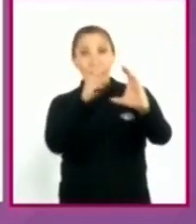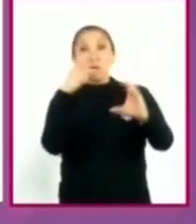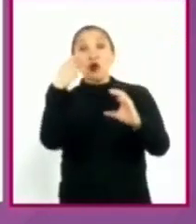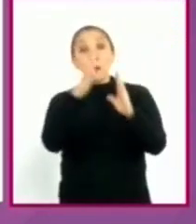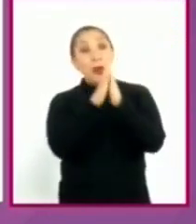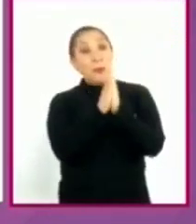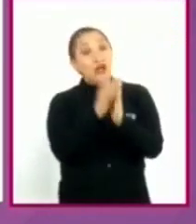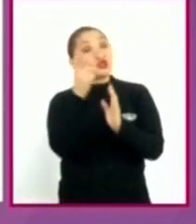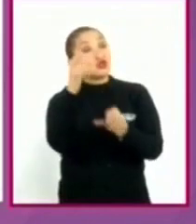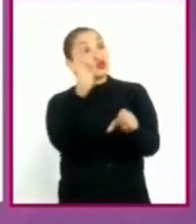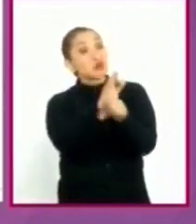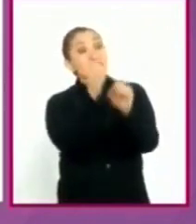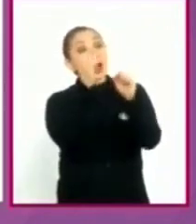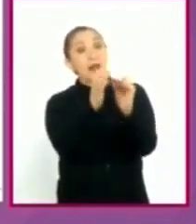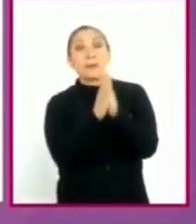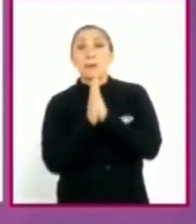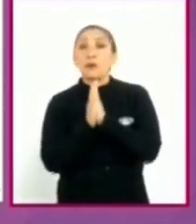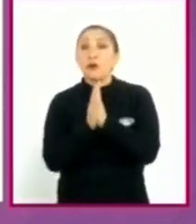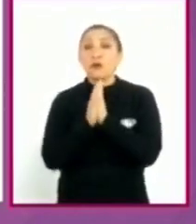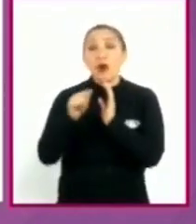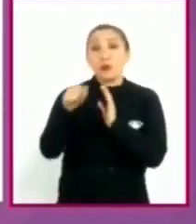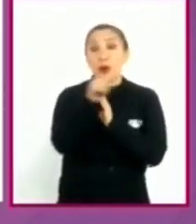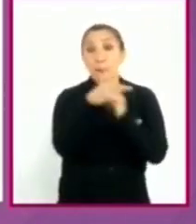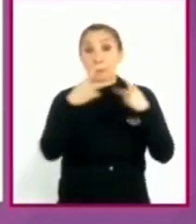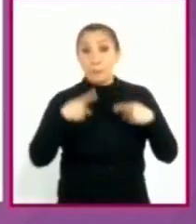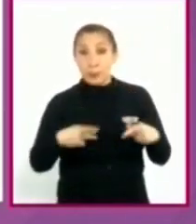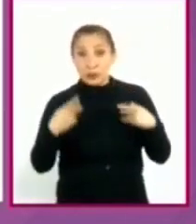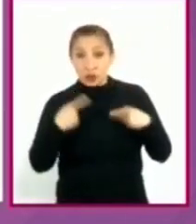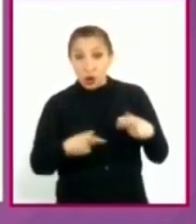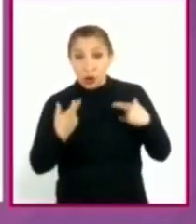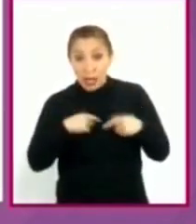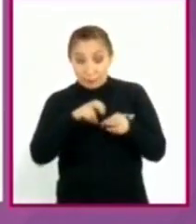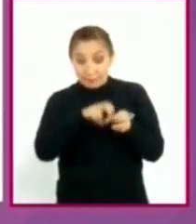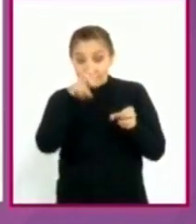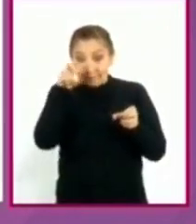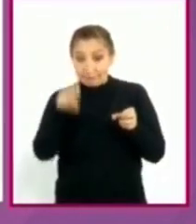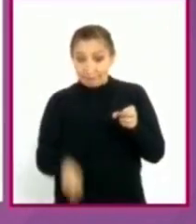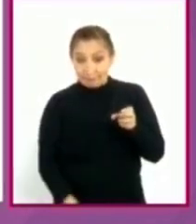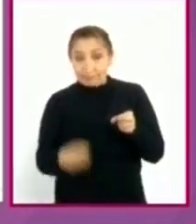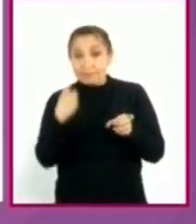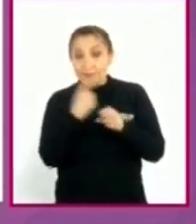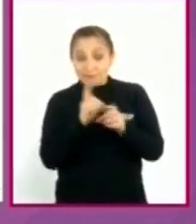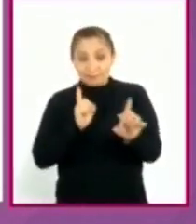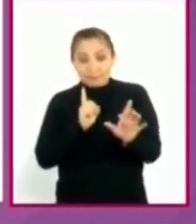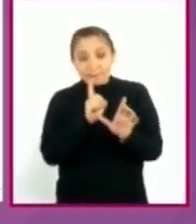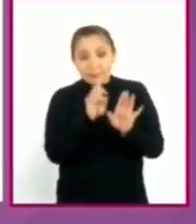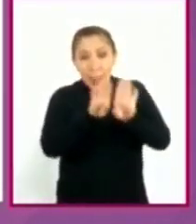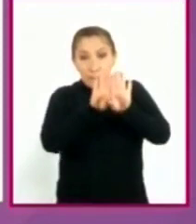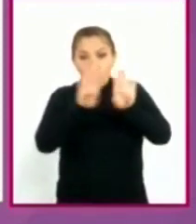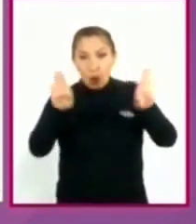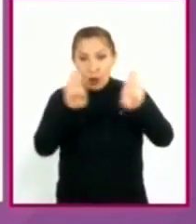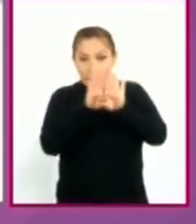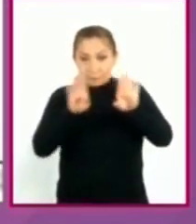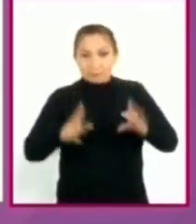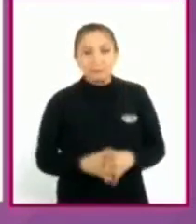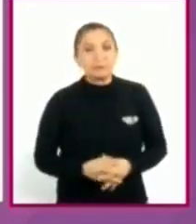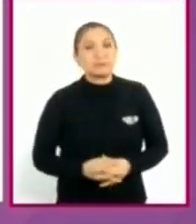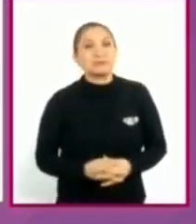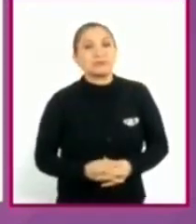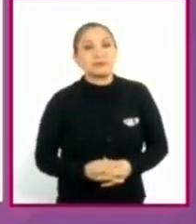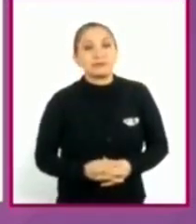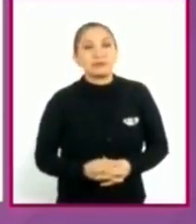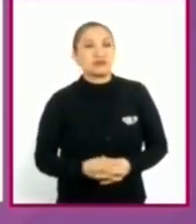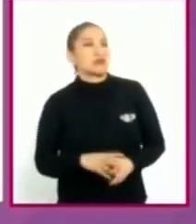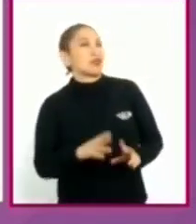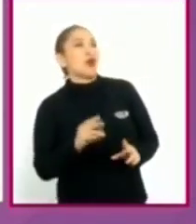comodidad y seguridad, suplicamos que las personas que van a bajar vayan acercándose a las puertas. No, pues